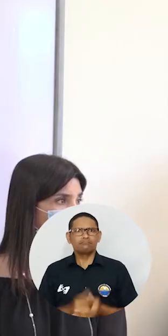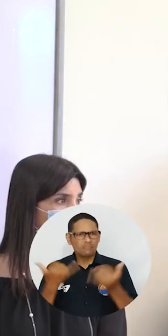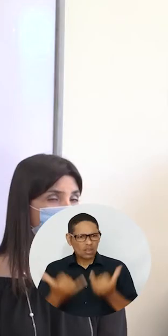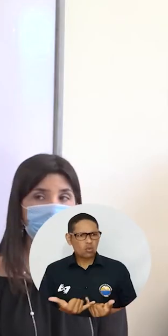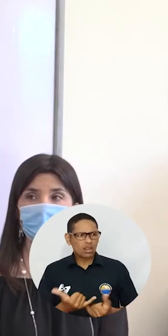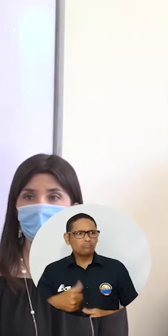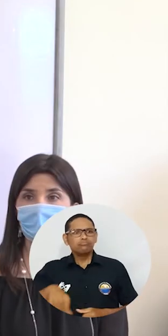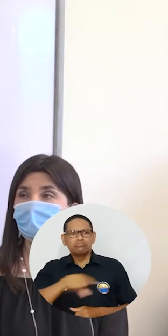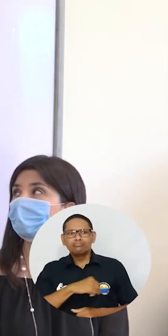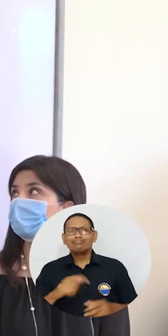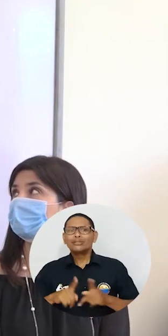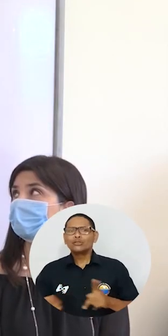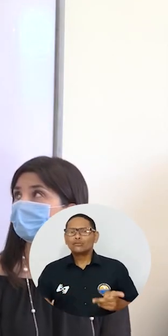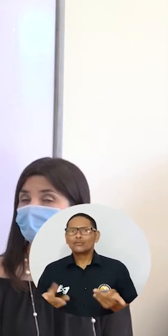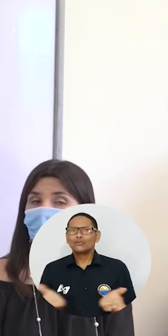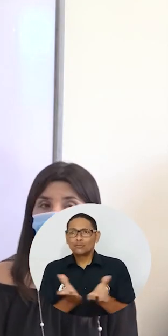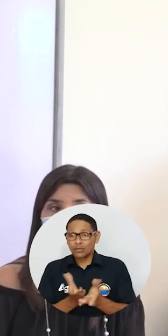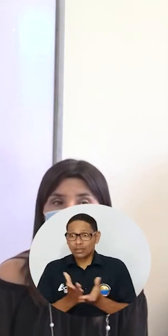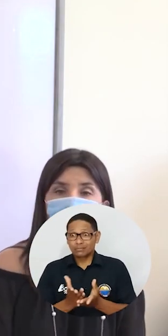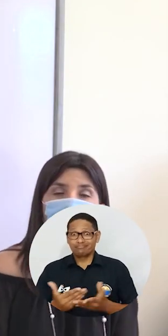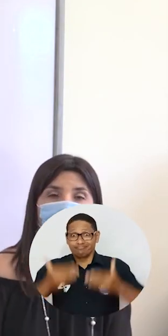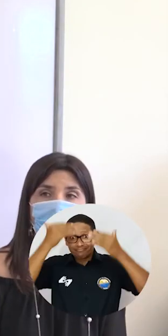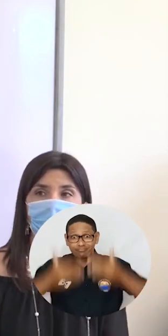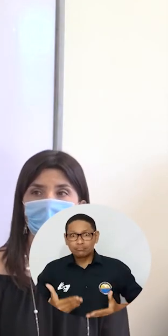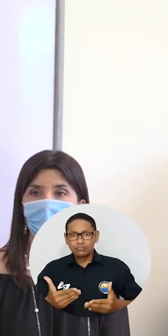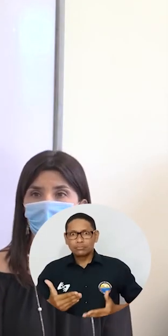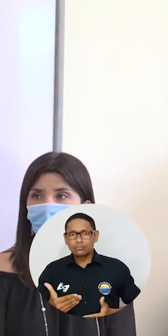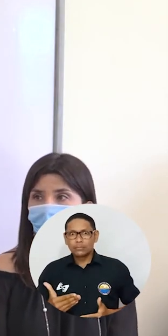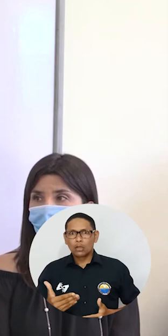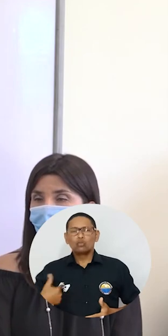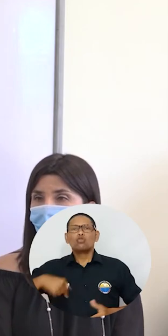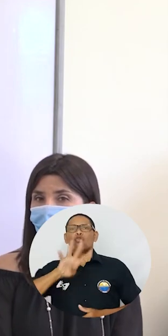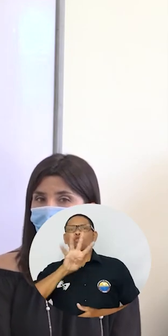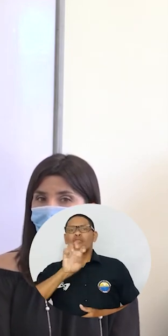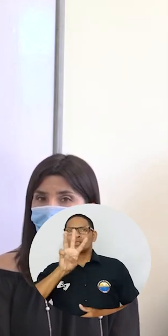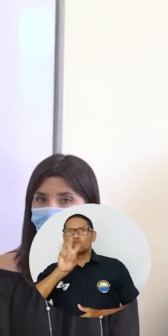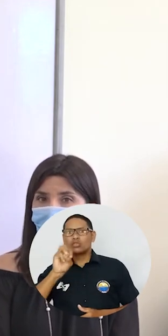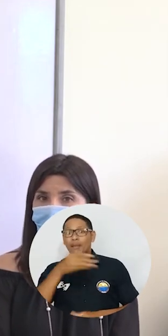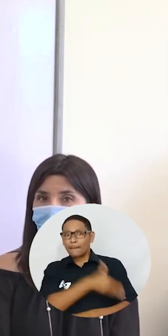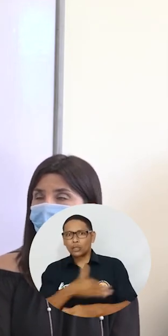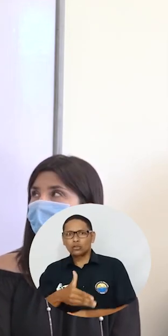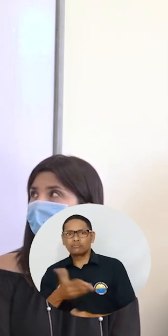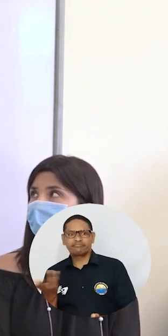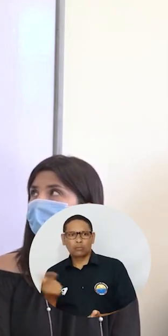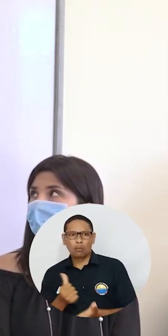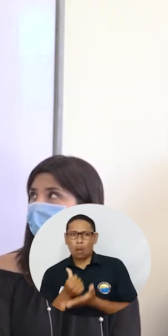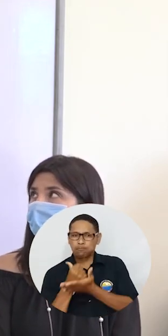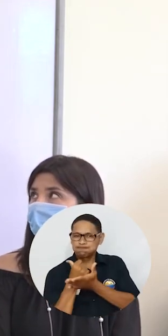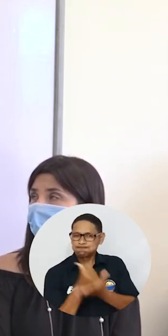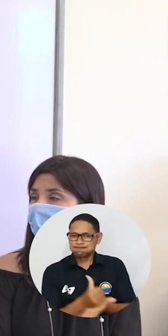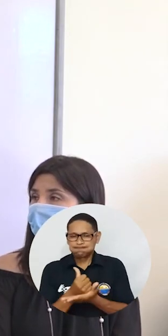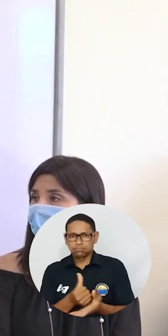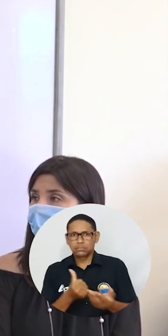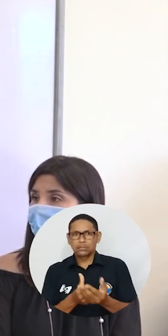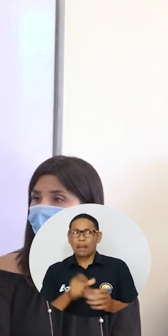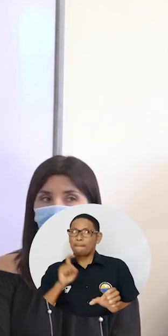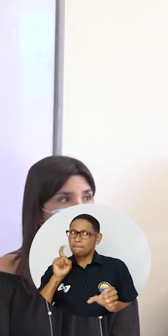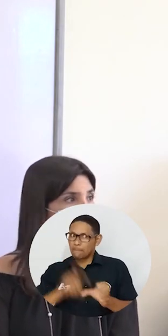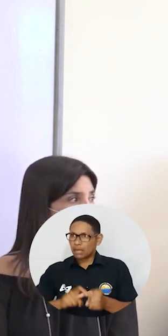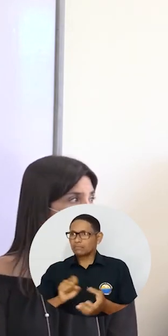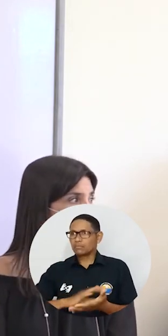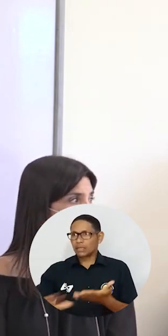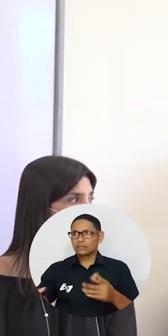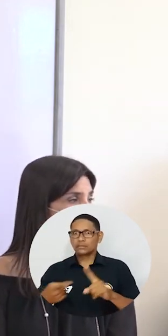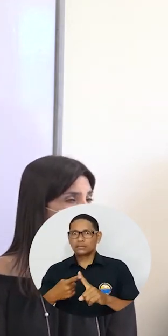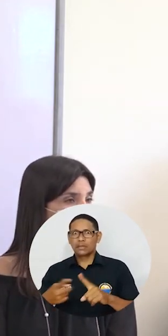tenemos 98 estudiantes en condición de discapacidad limpia y nos ha tocado invertir 980 millones de pesos en su formación, porque el tema no es la